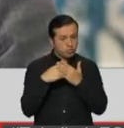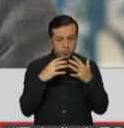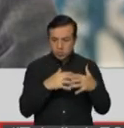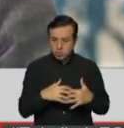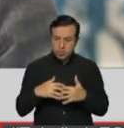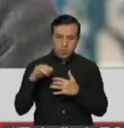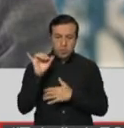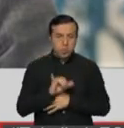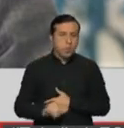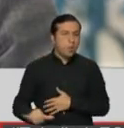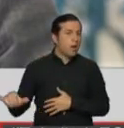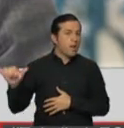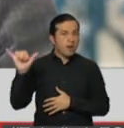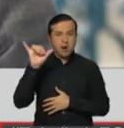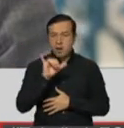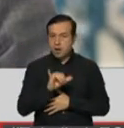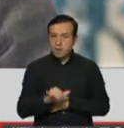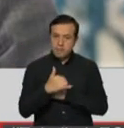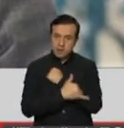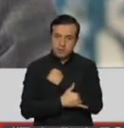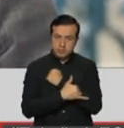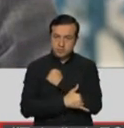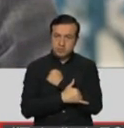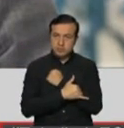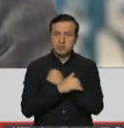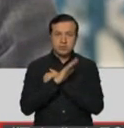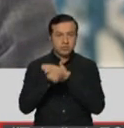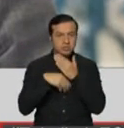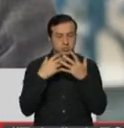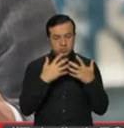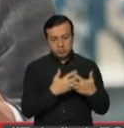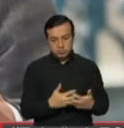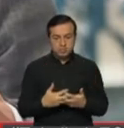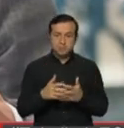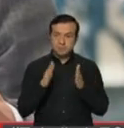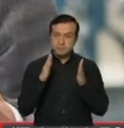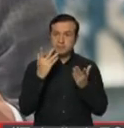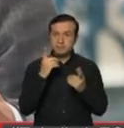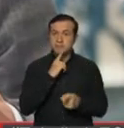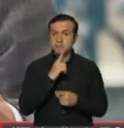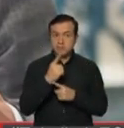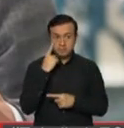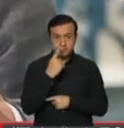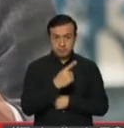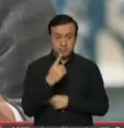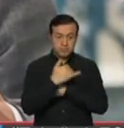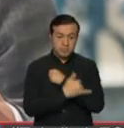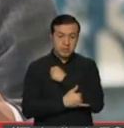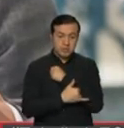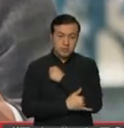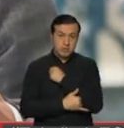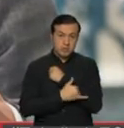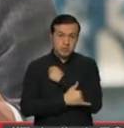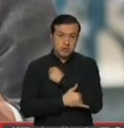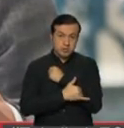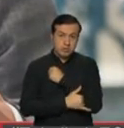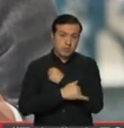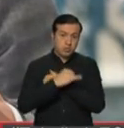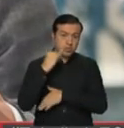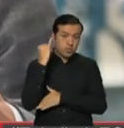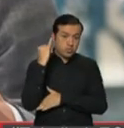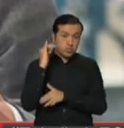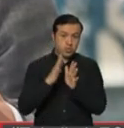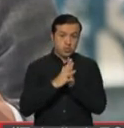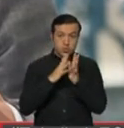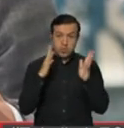a todos los estados, a todos los países. Canciller. Todos estamos recibiendo esos efectos. Hemos visto como en países industrializados,